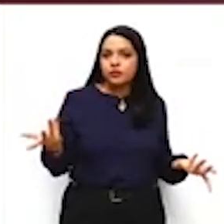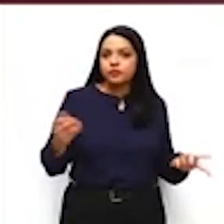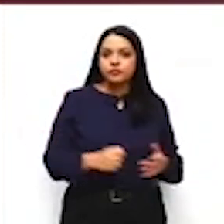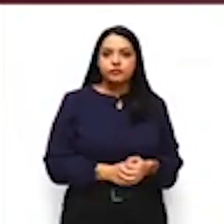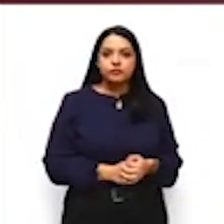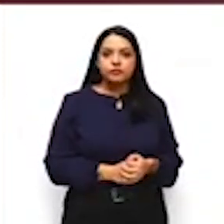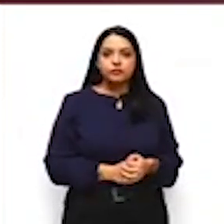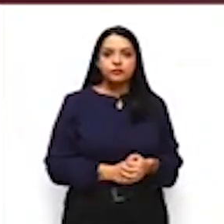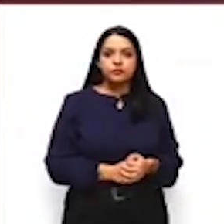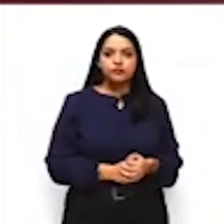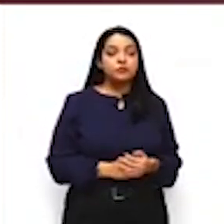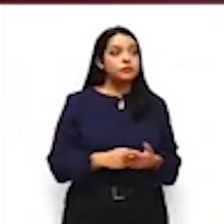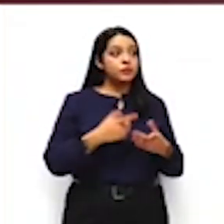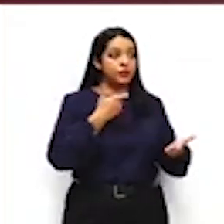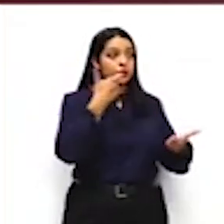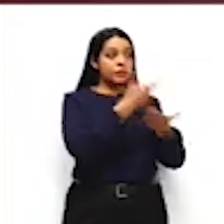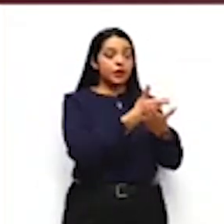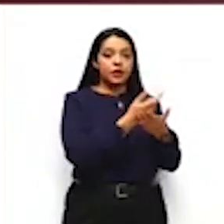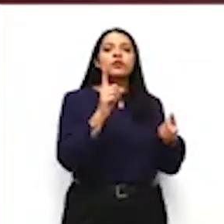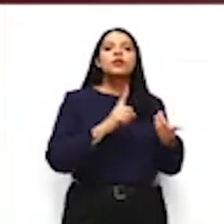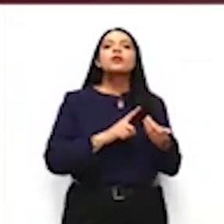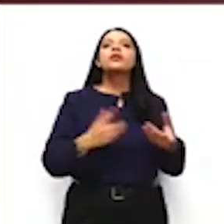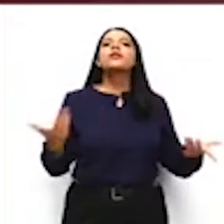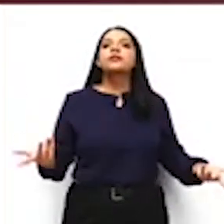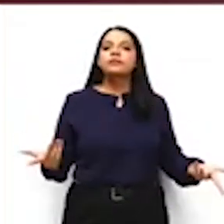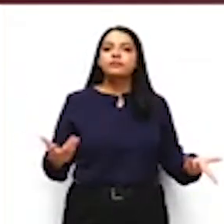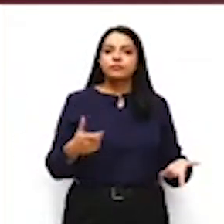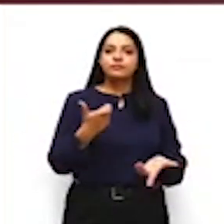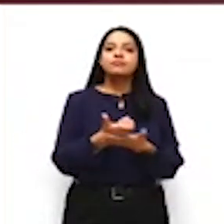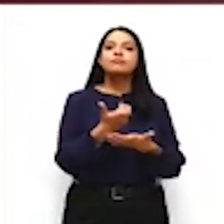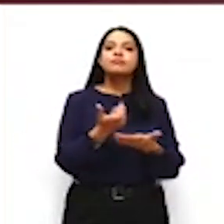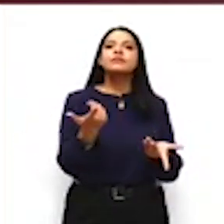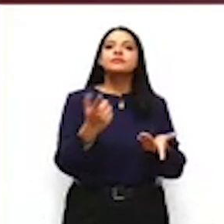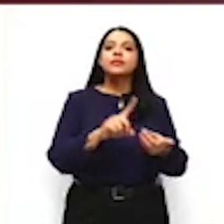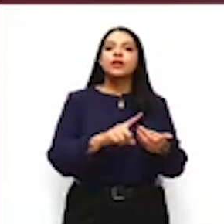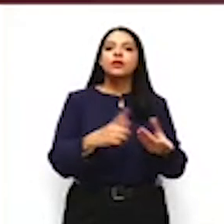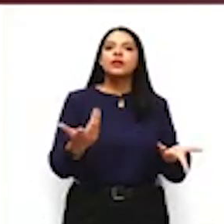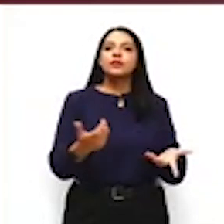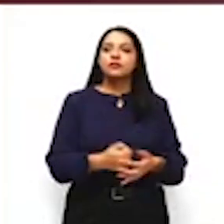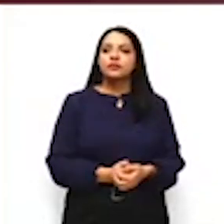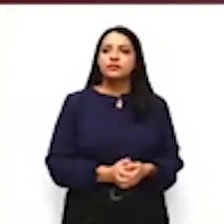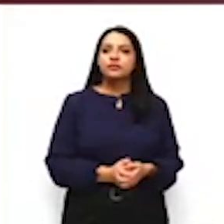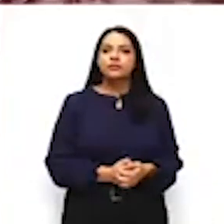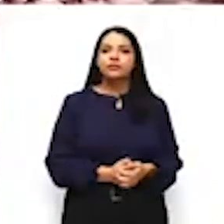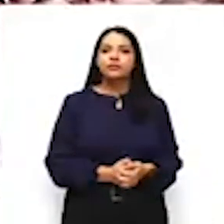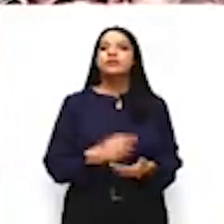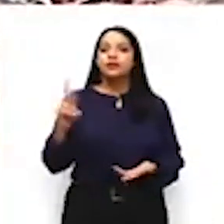la Corte. ¿Y pagado de dónde? ¿De dónde creen que viene ese dinero?